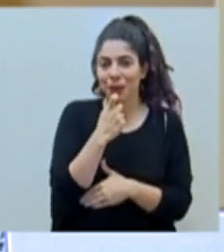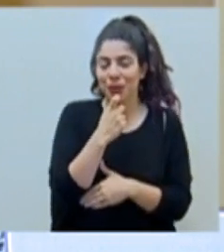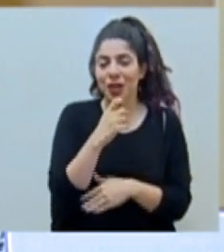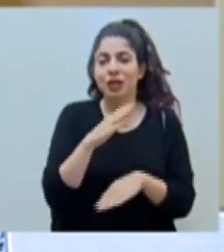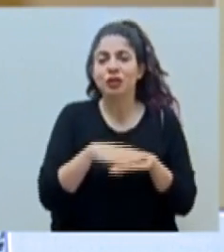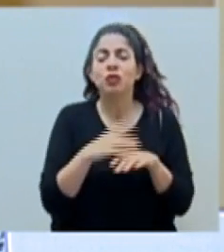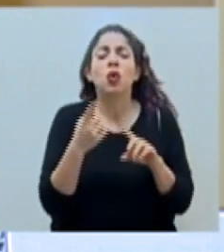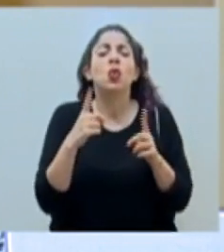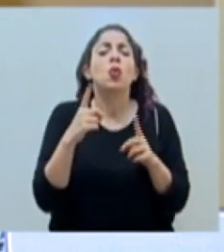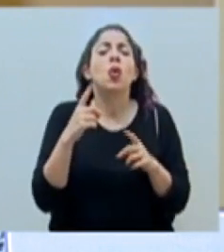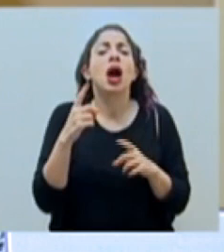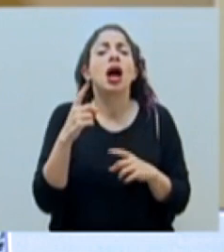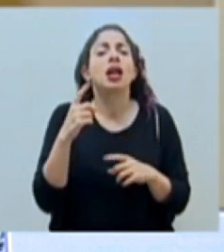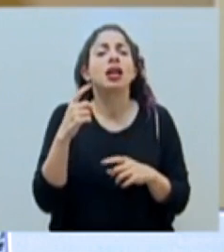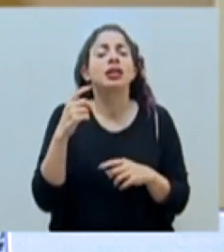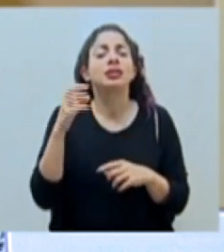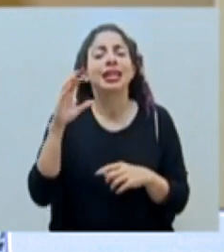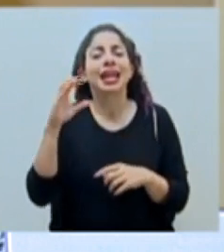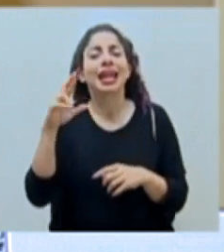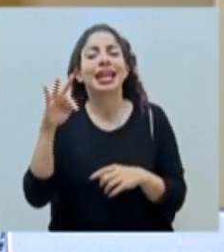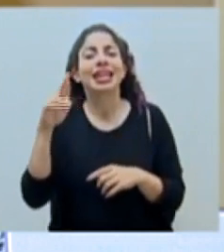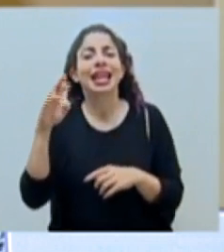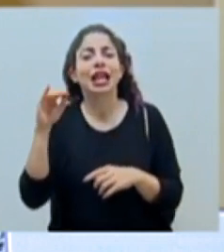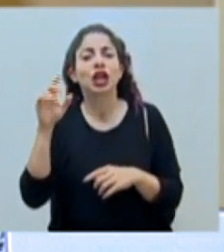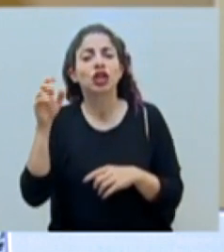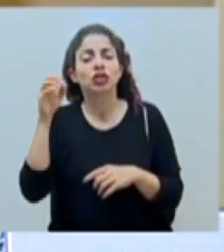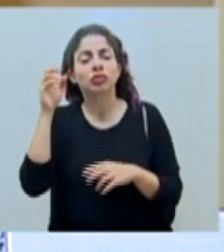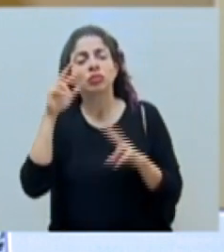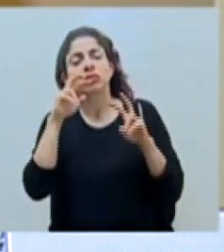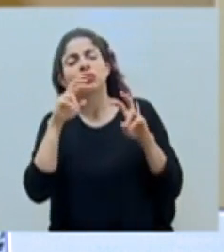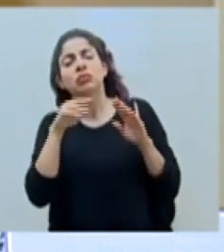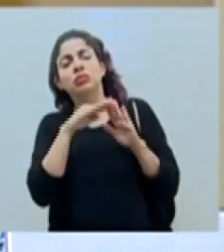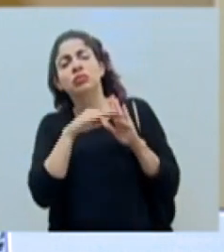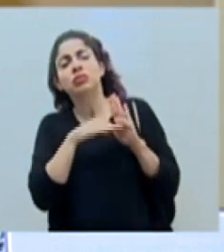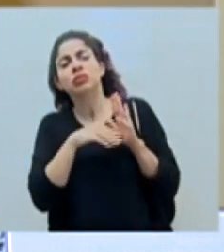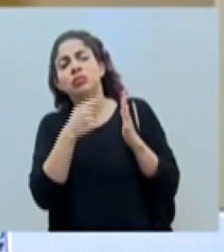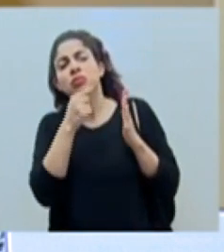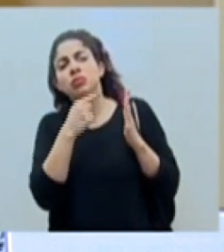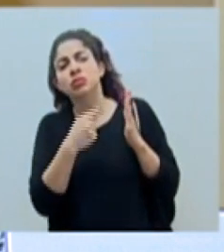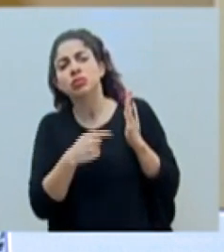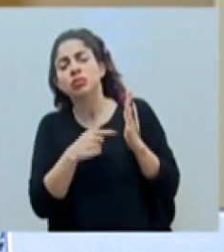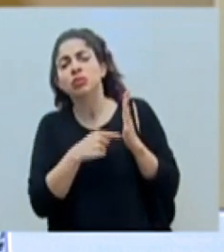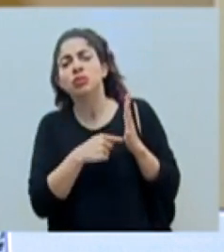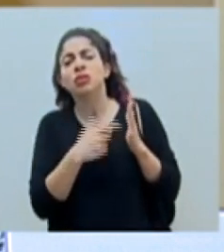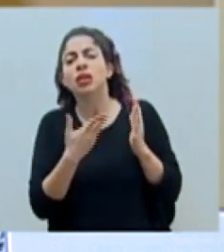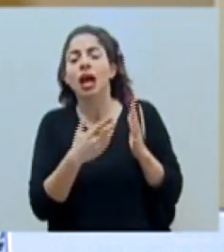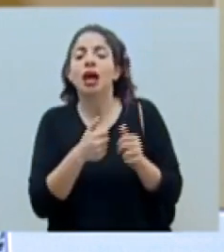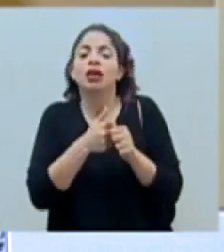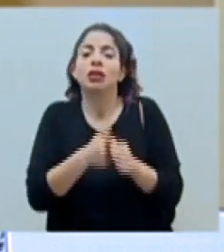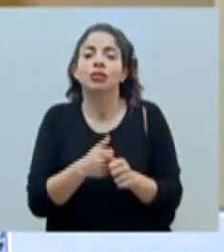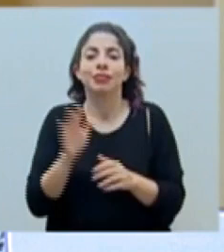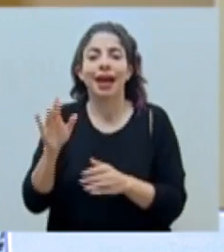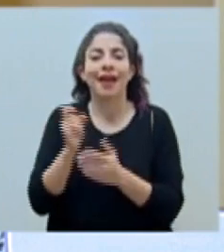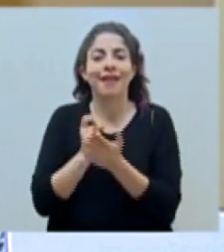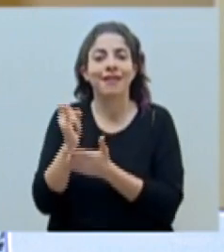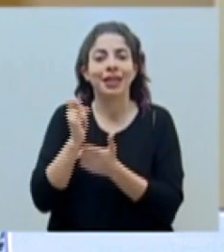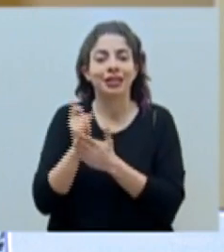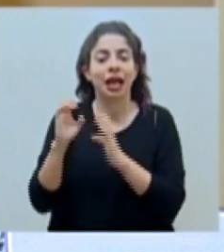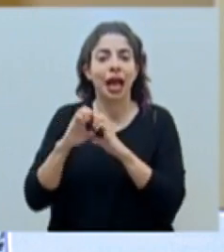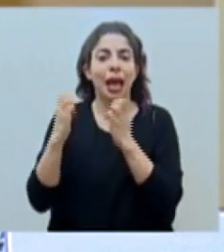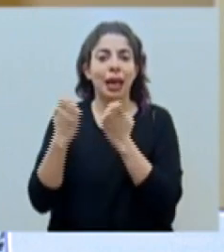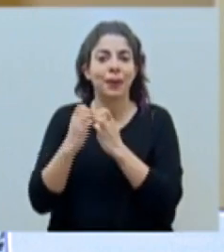los criterios de selección, estos criterios fundamentalmente están basados en la investigación que el equipo de